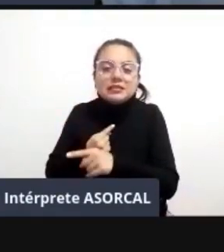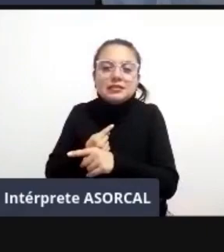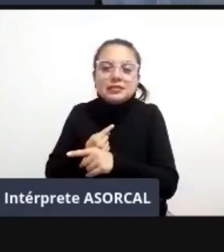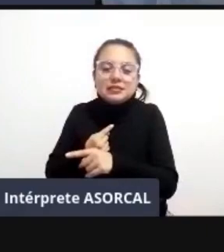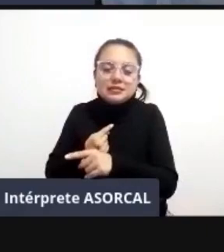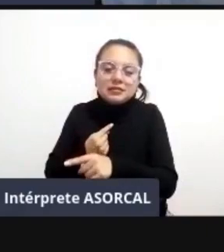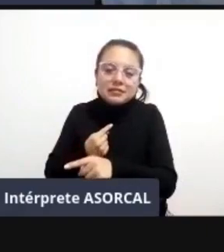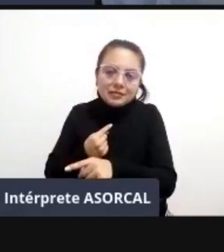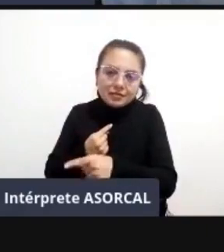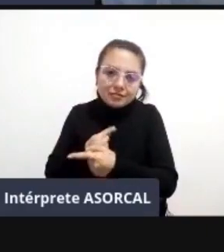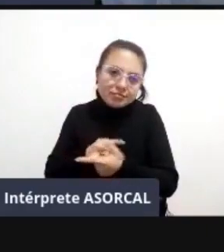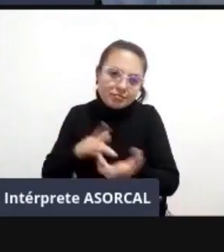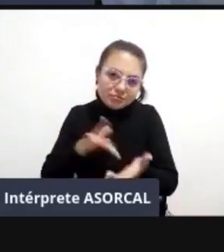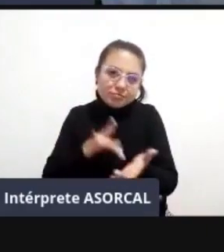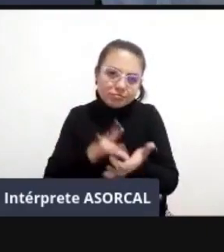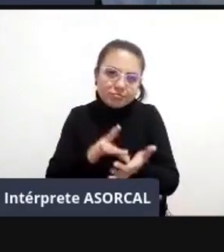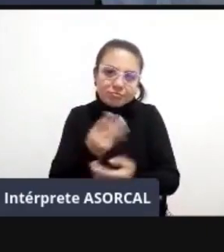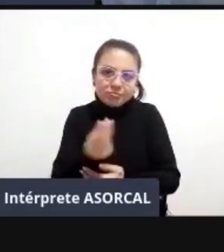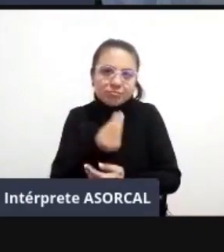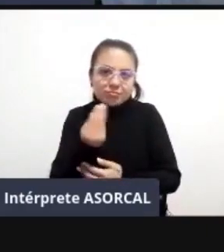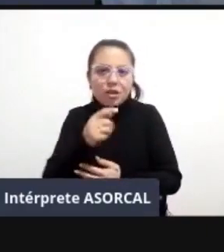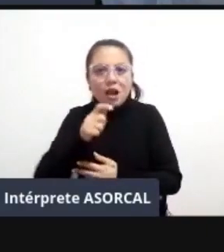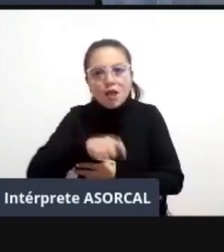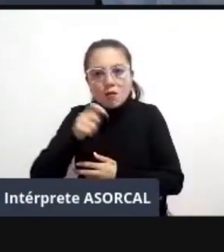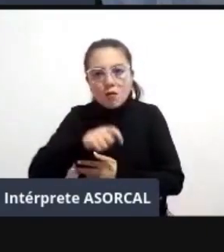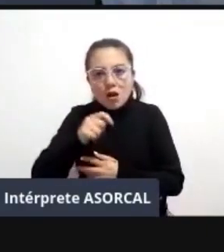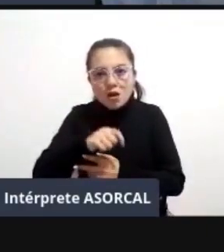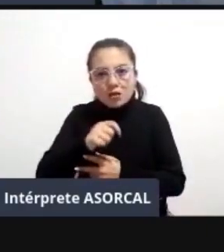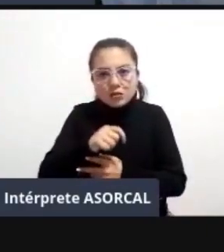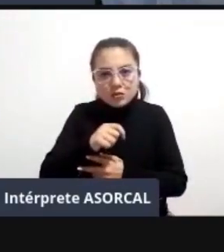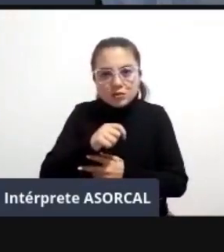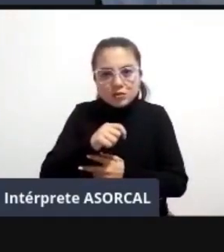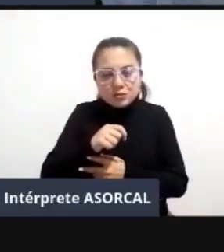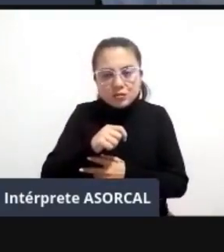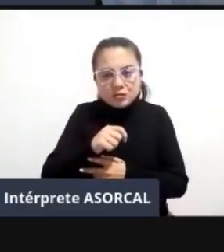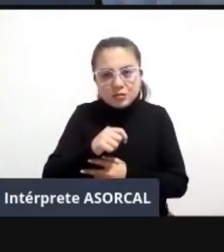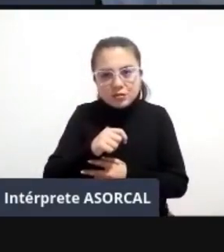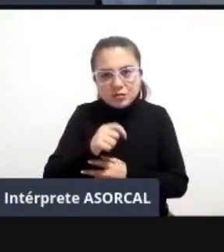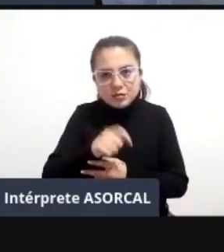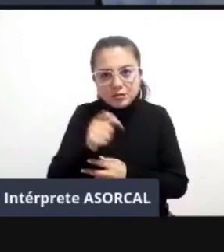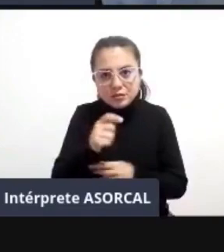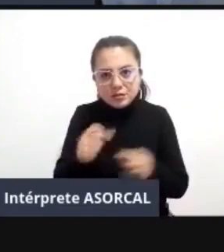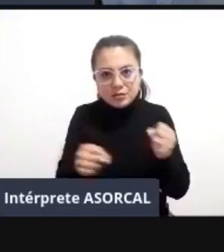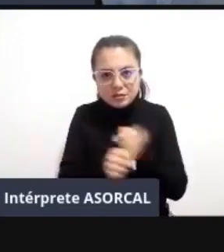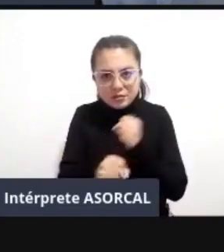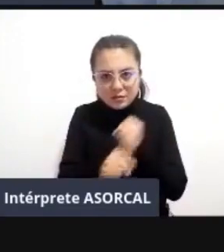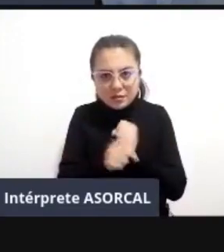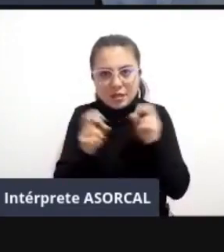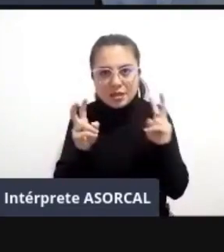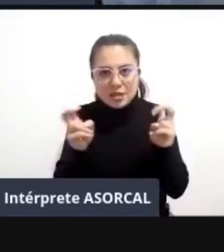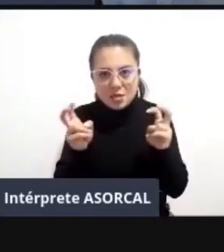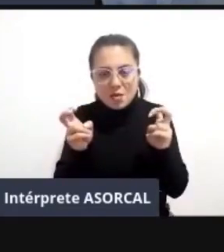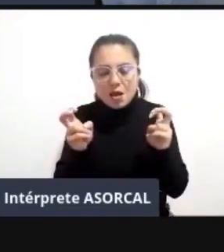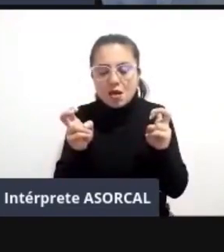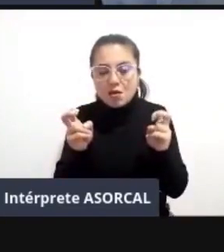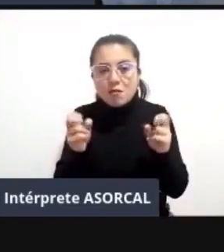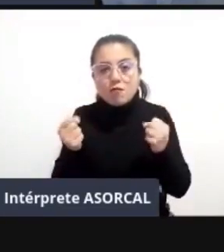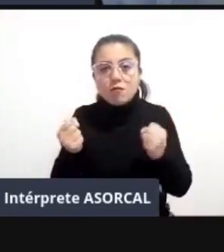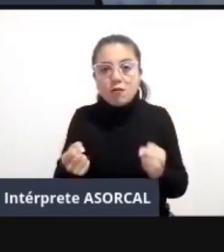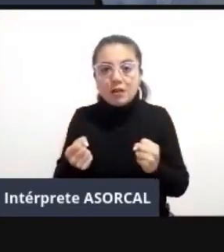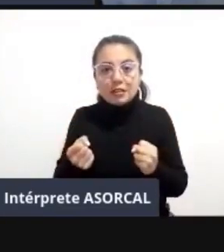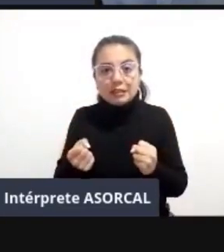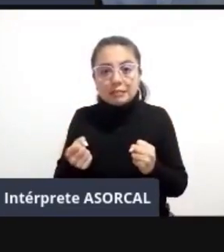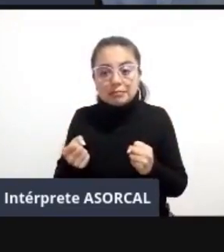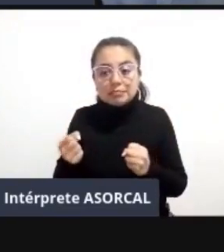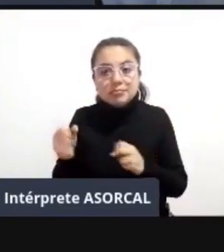miembro del colectivo de abogados Alvear y que está trabajando en este tema de una manera muy fuerte. Entonces, para